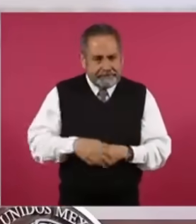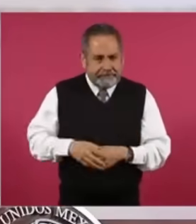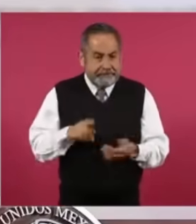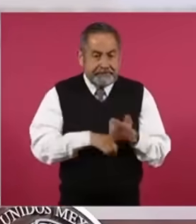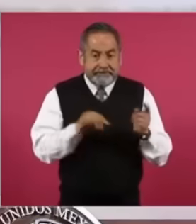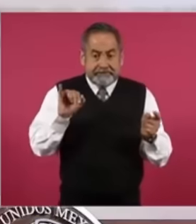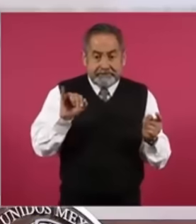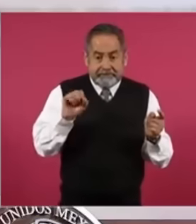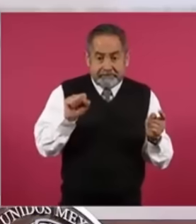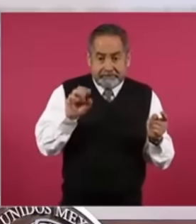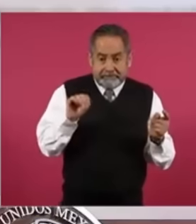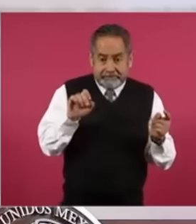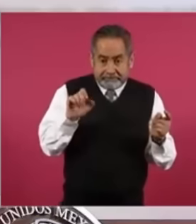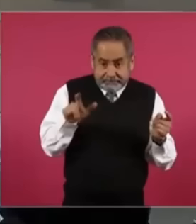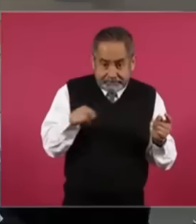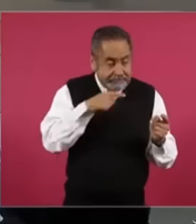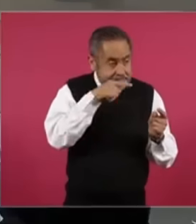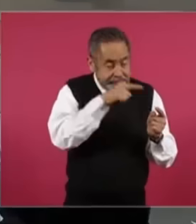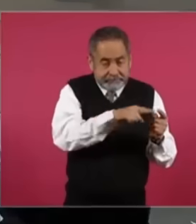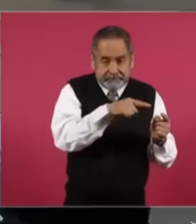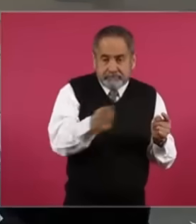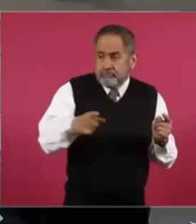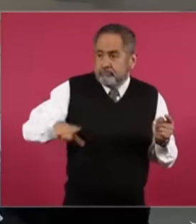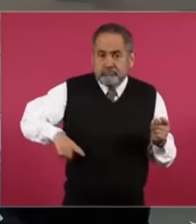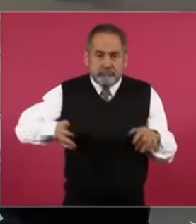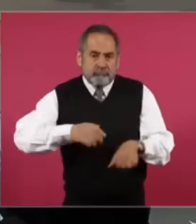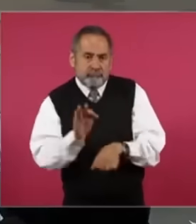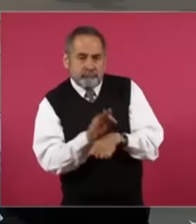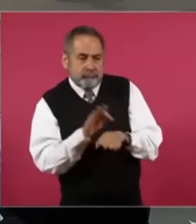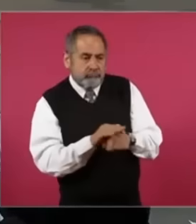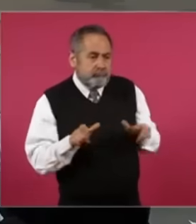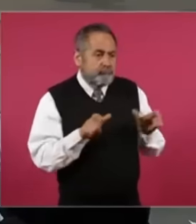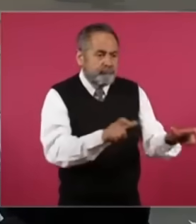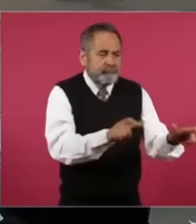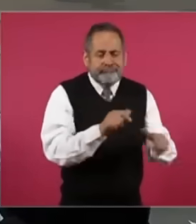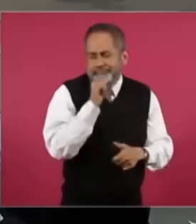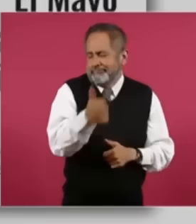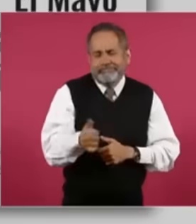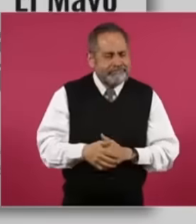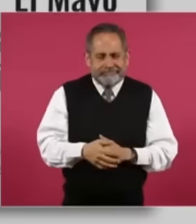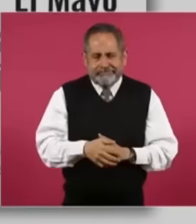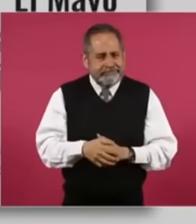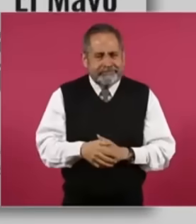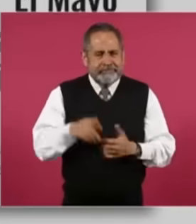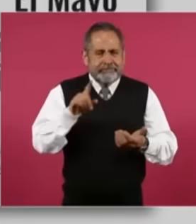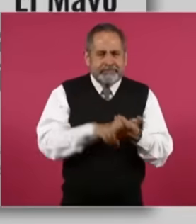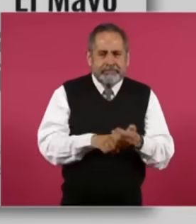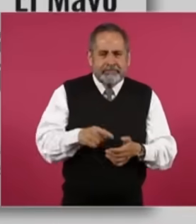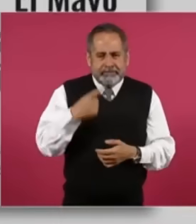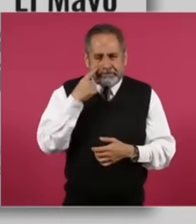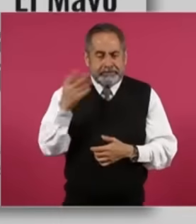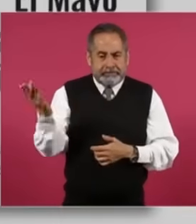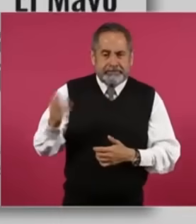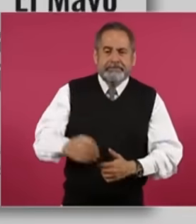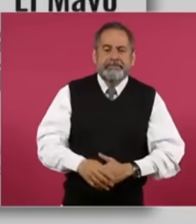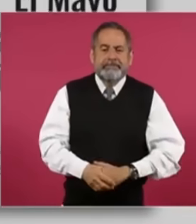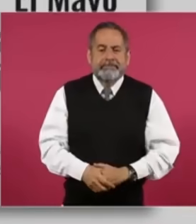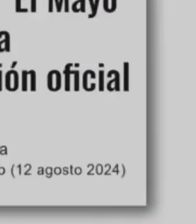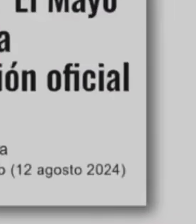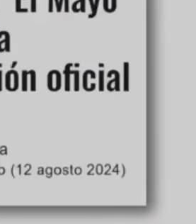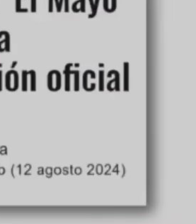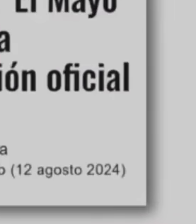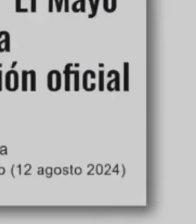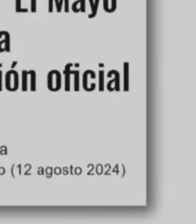Zambada recibía protección por parte de las autoridades mexicanas, lo cual fue desmentido por la funcionaria. Además de rechazar que el capo